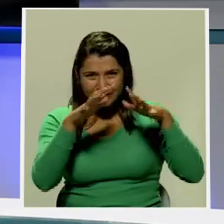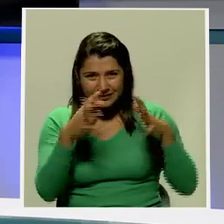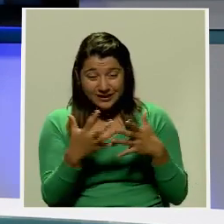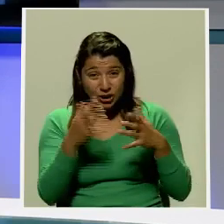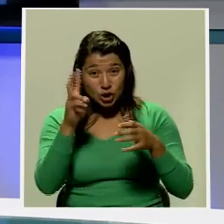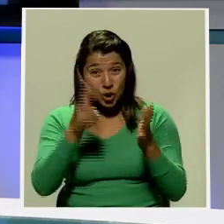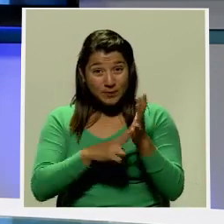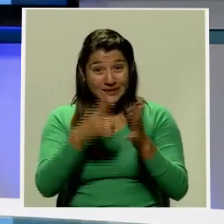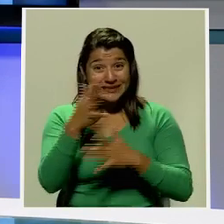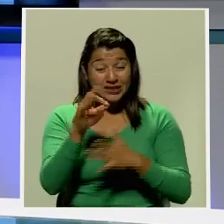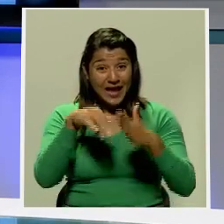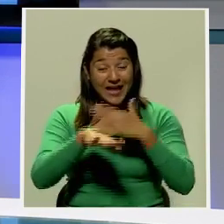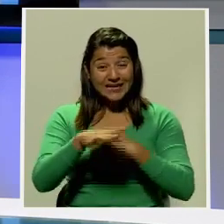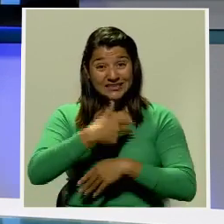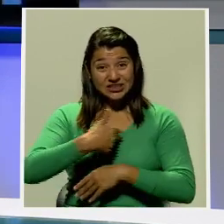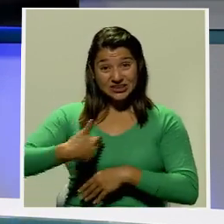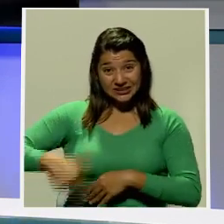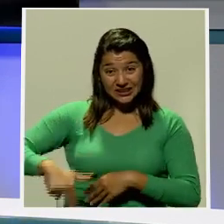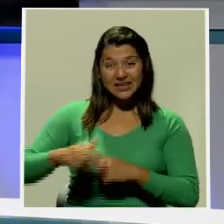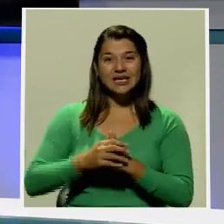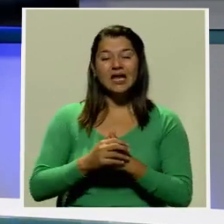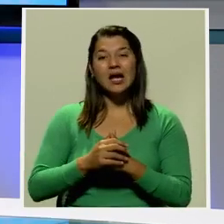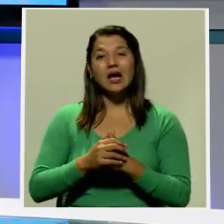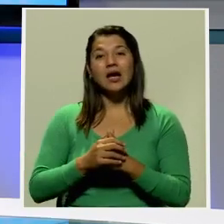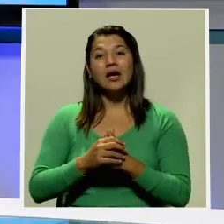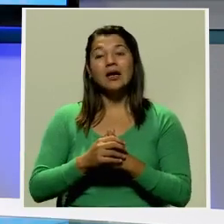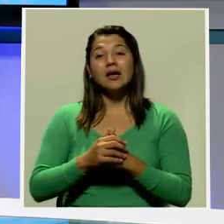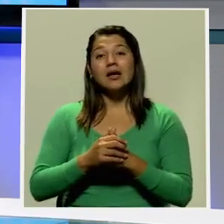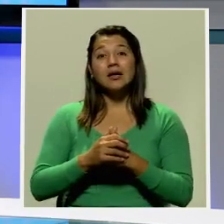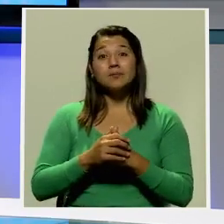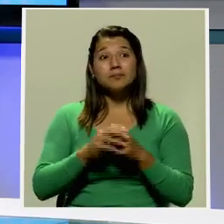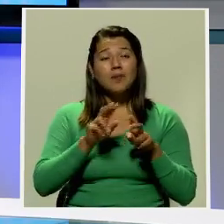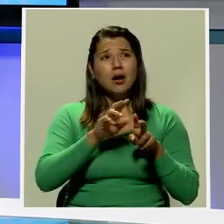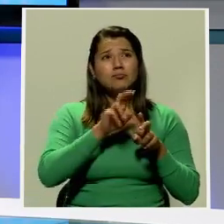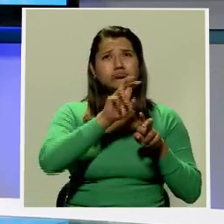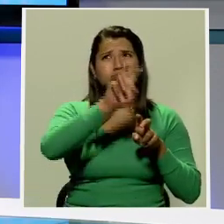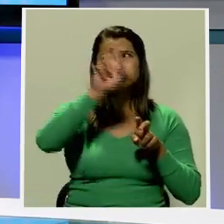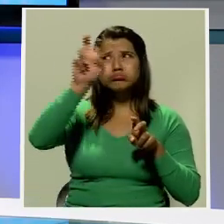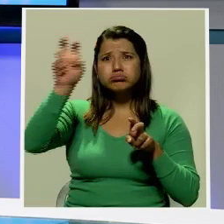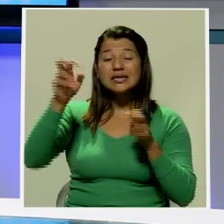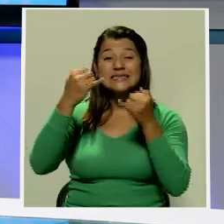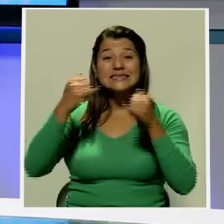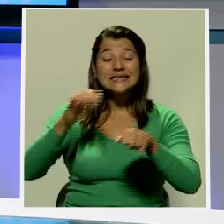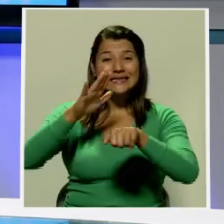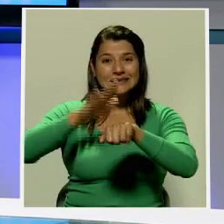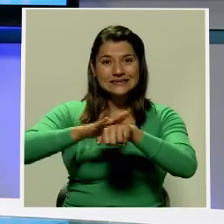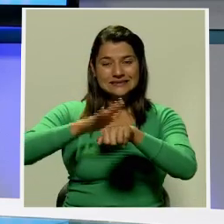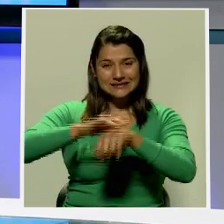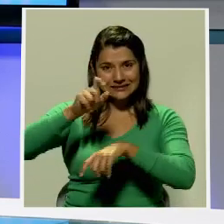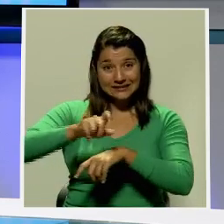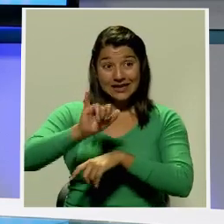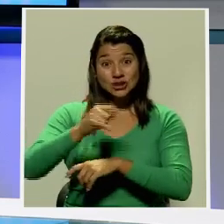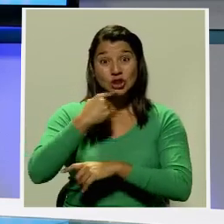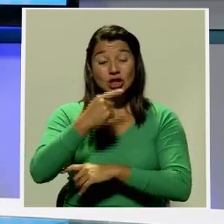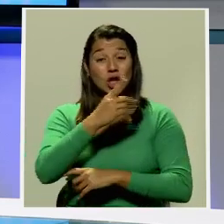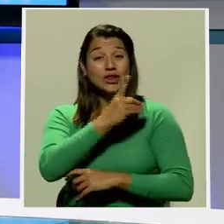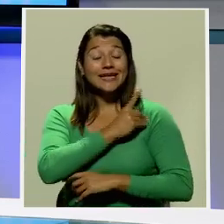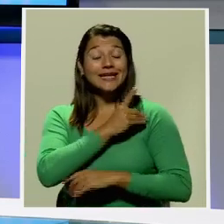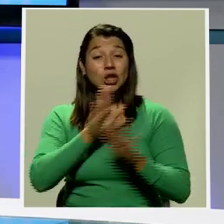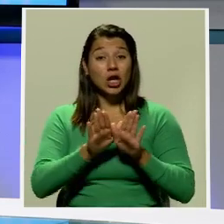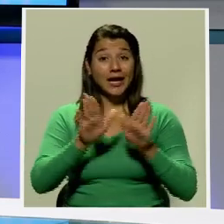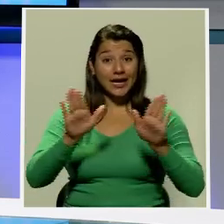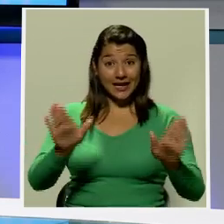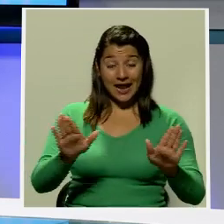China, viaja sin todas las autorizaciones necesarias. Así lo anunció el director general de la